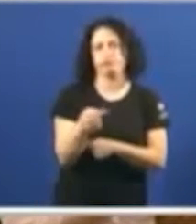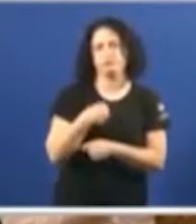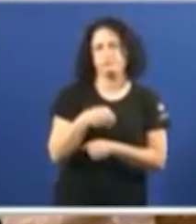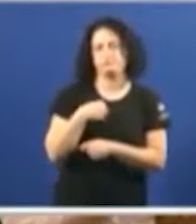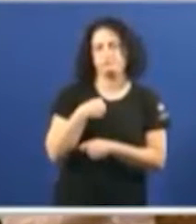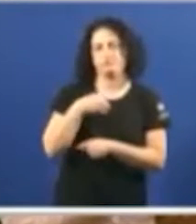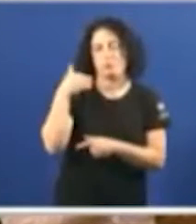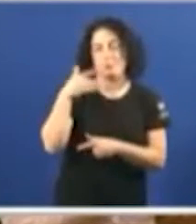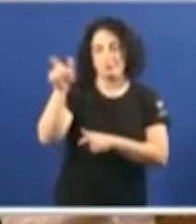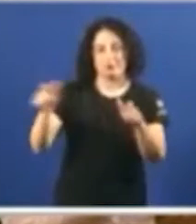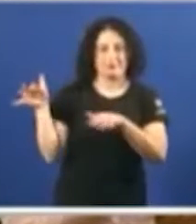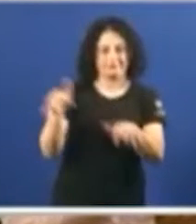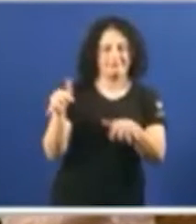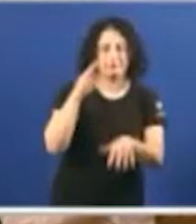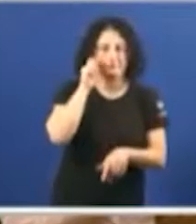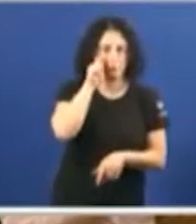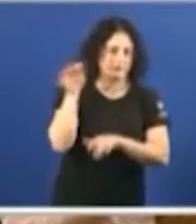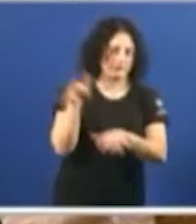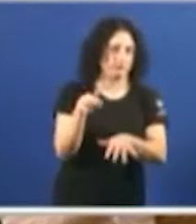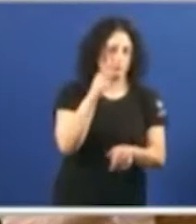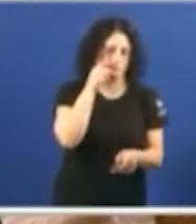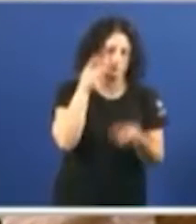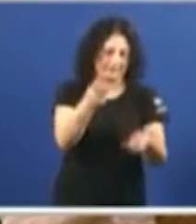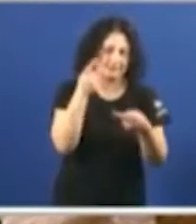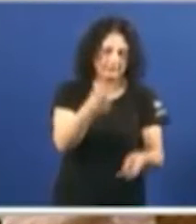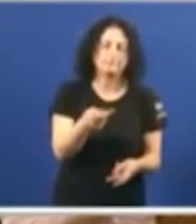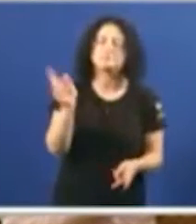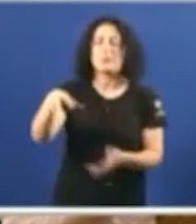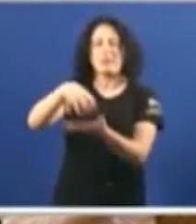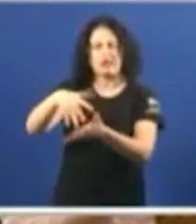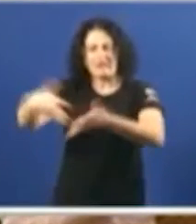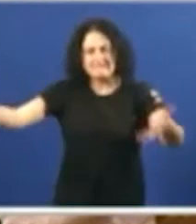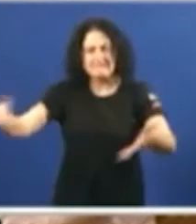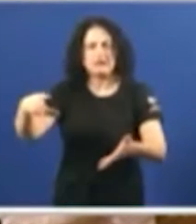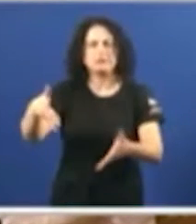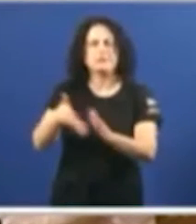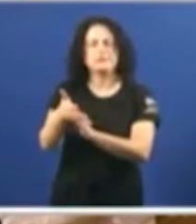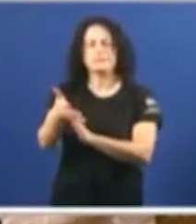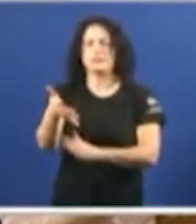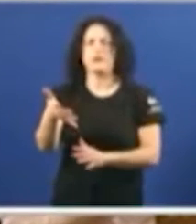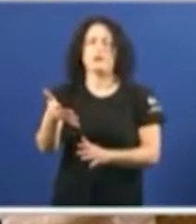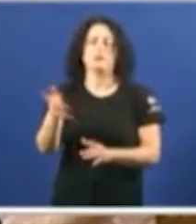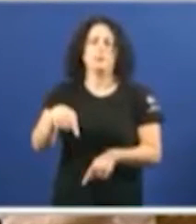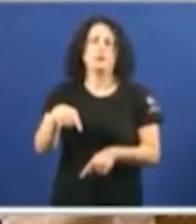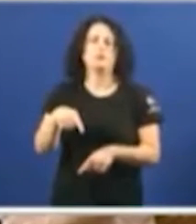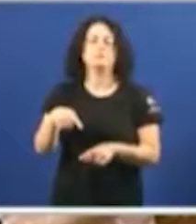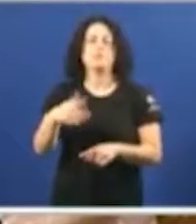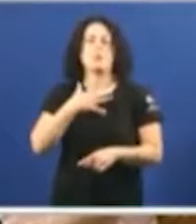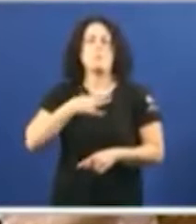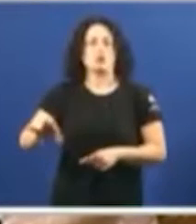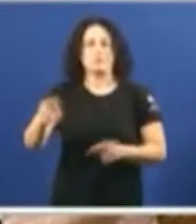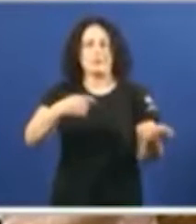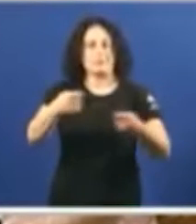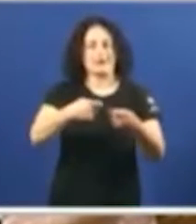atractivo de cara aos visitantes. Supoñen, ademais, estes grandes centros comerciais unha disminución inasumible de posibilidades de